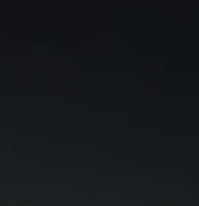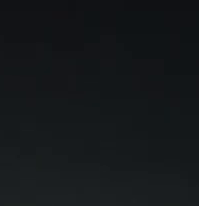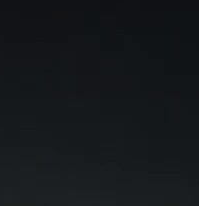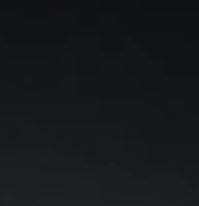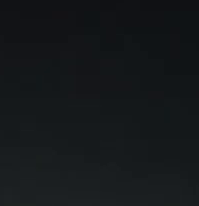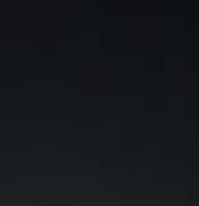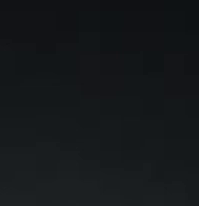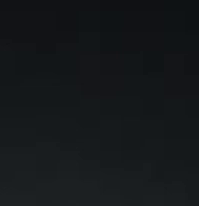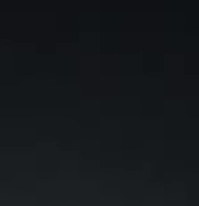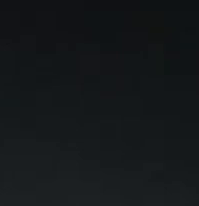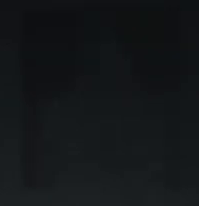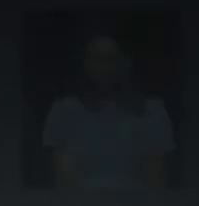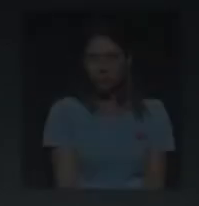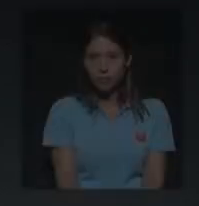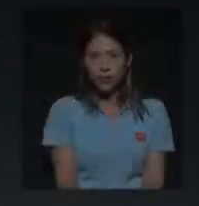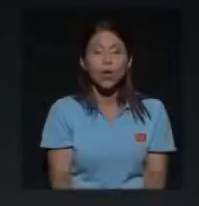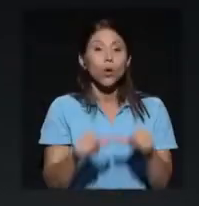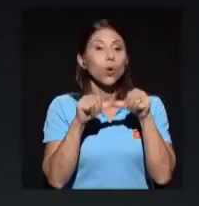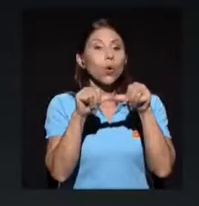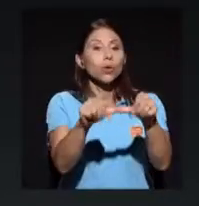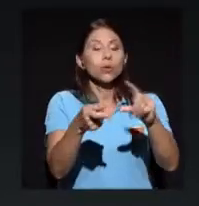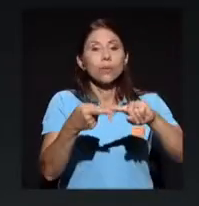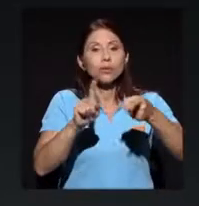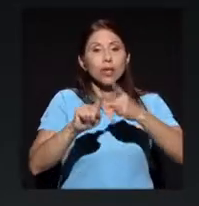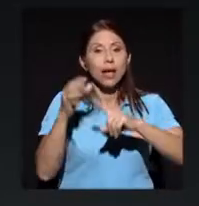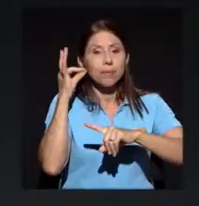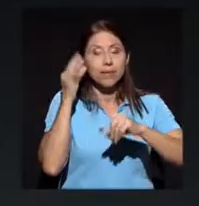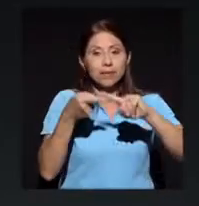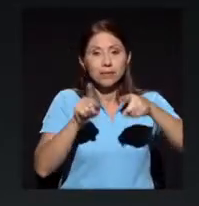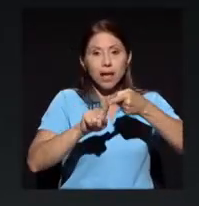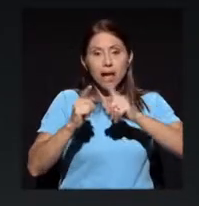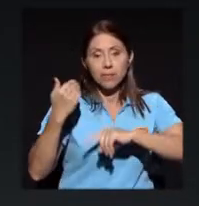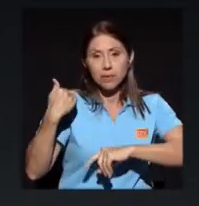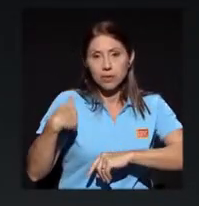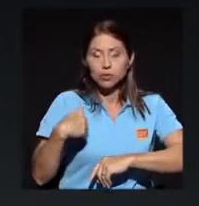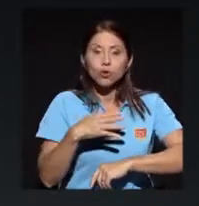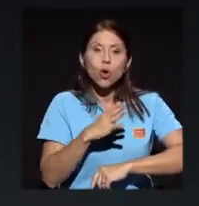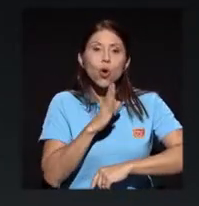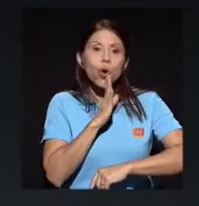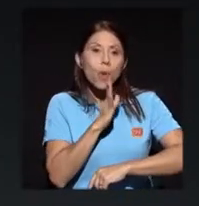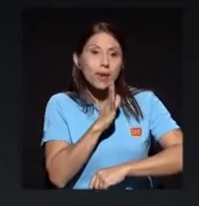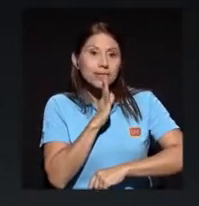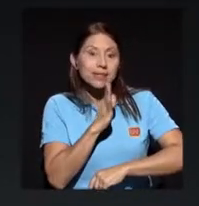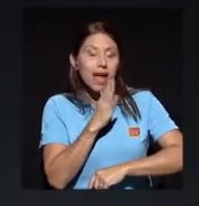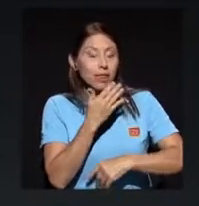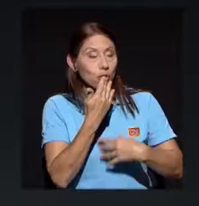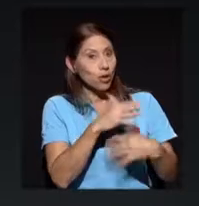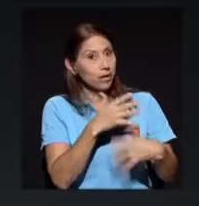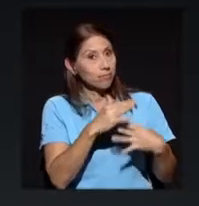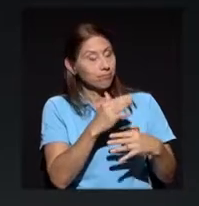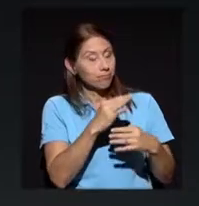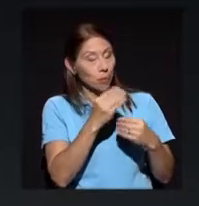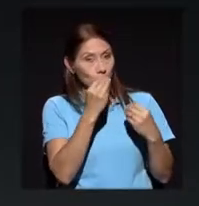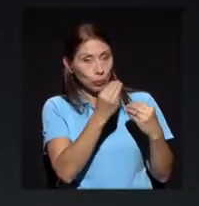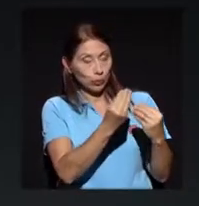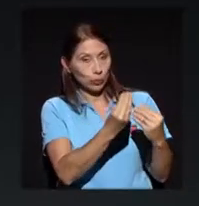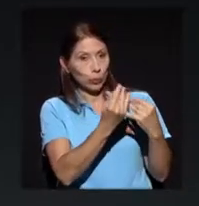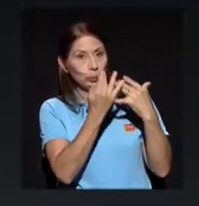continuamos amigas y amigos conversando y iluminando ideas